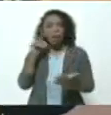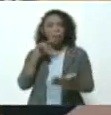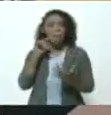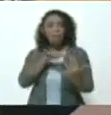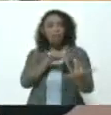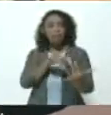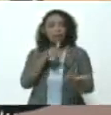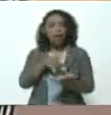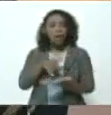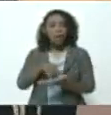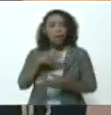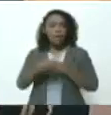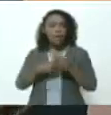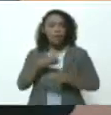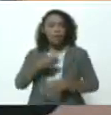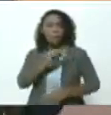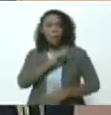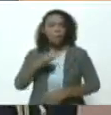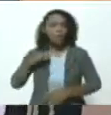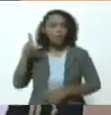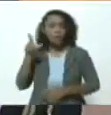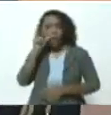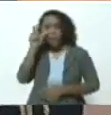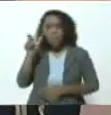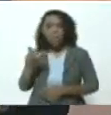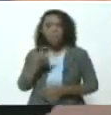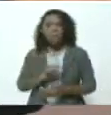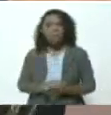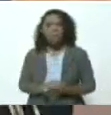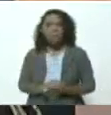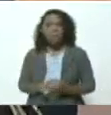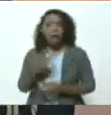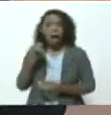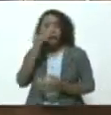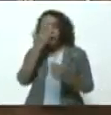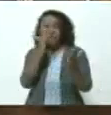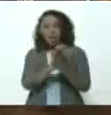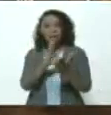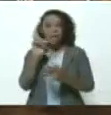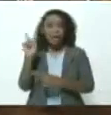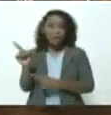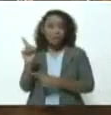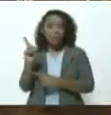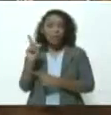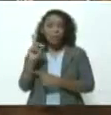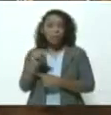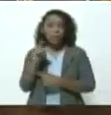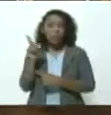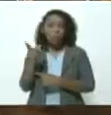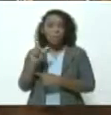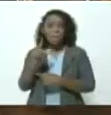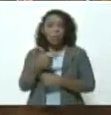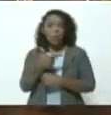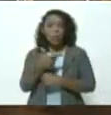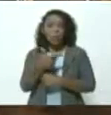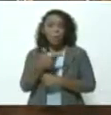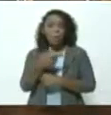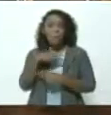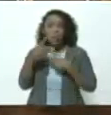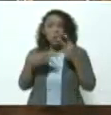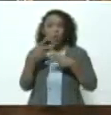en lo que un personaje como Andrés Riesco tiene que afrontar, ¿no? Tiene que afrontar también con sus divisiones políticas